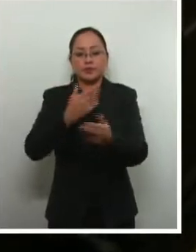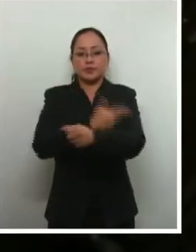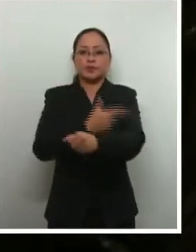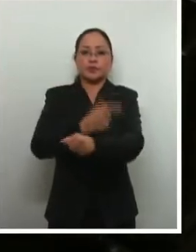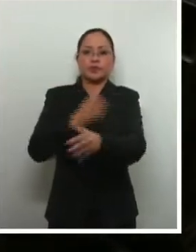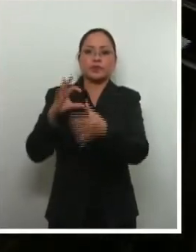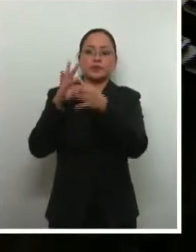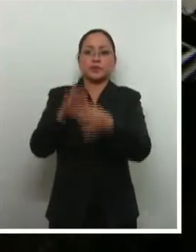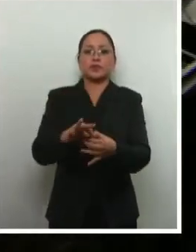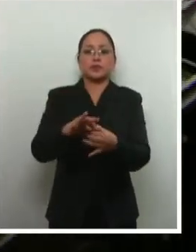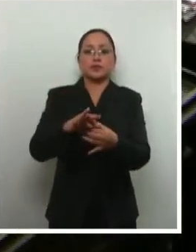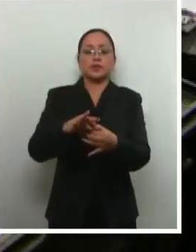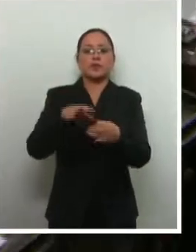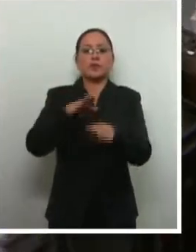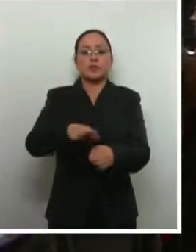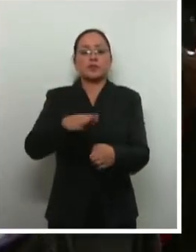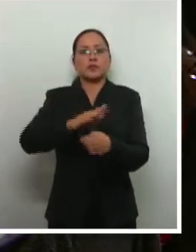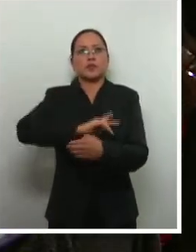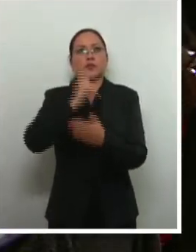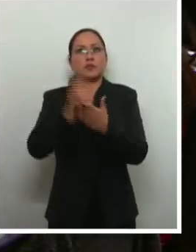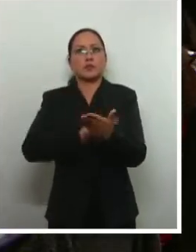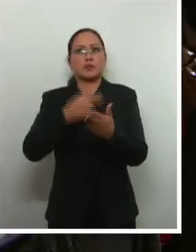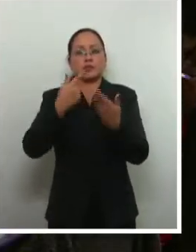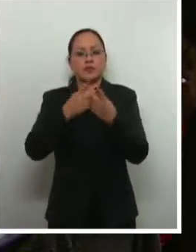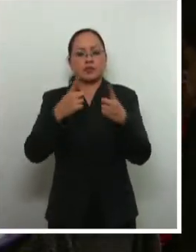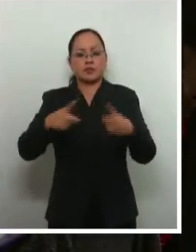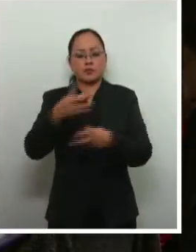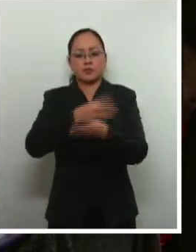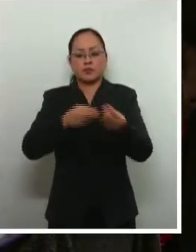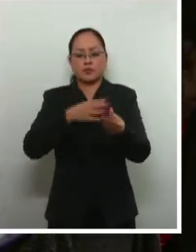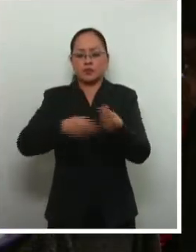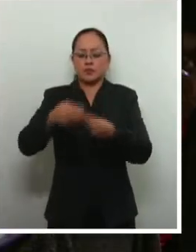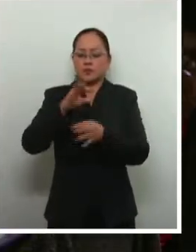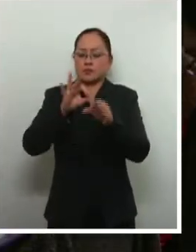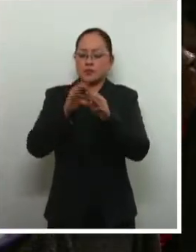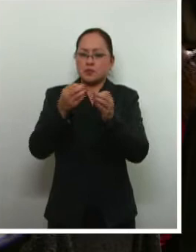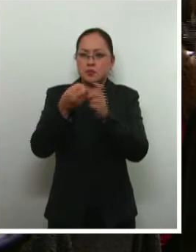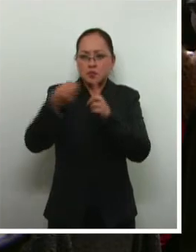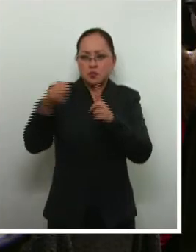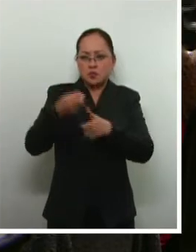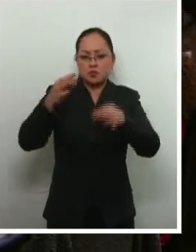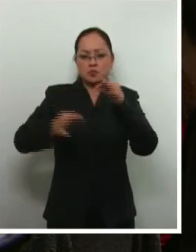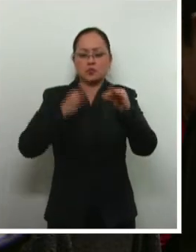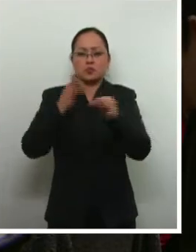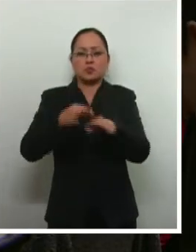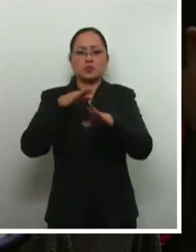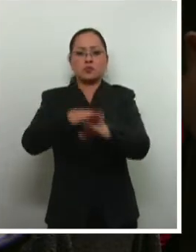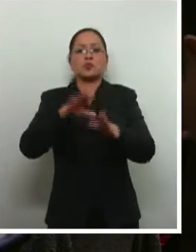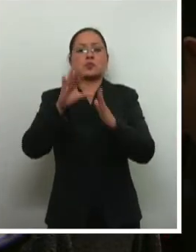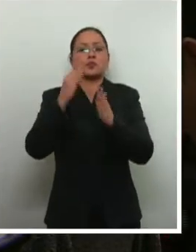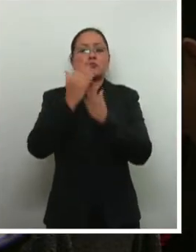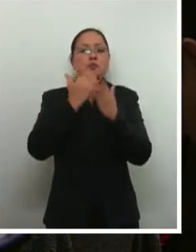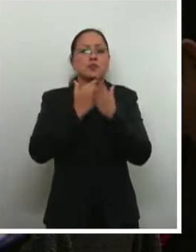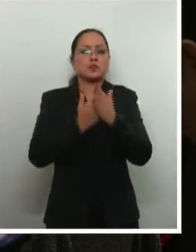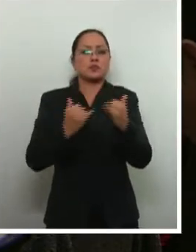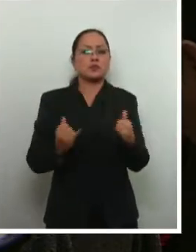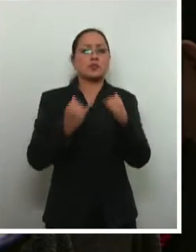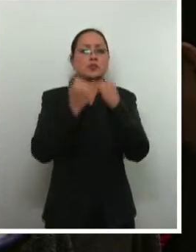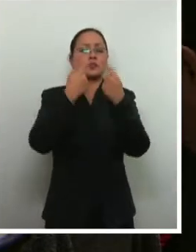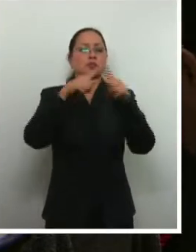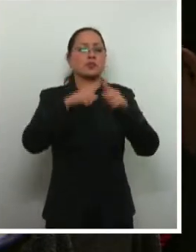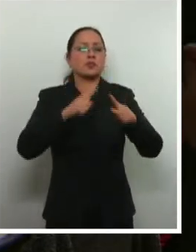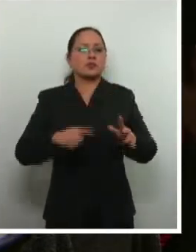transparente, vinculado a la estrategia de desarrollo redistributivo, al que concurrirán las instancias encargadas de las